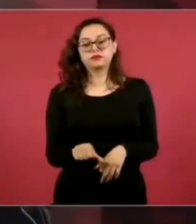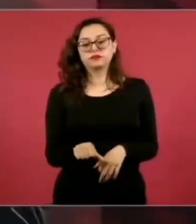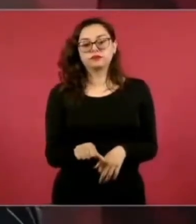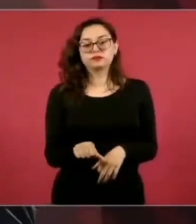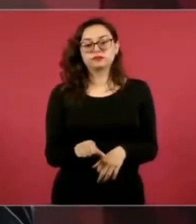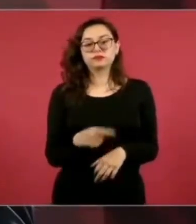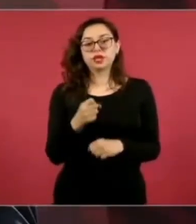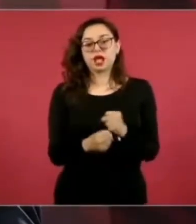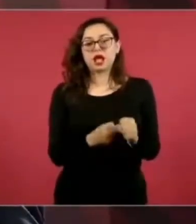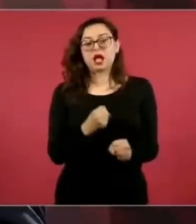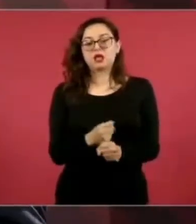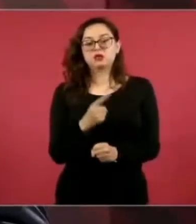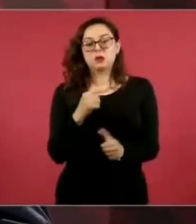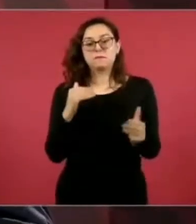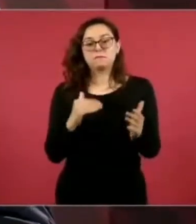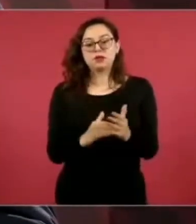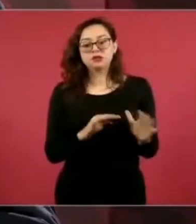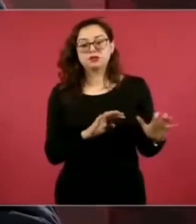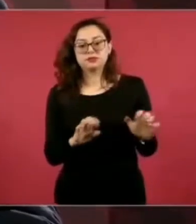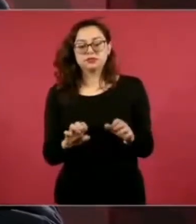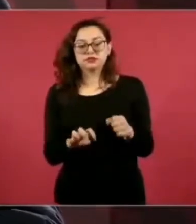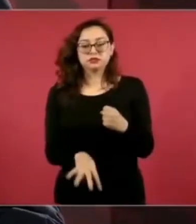en 1914,